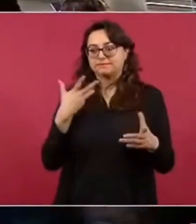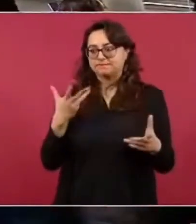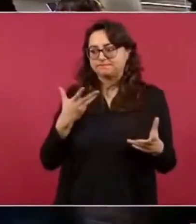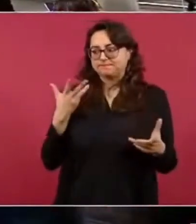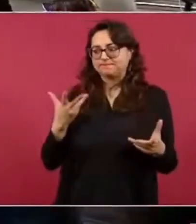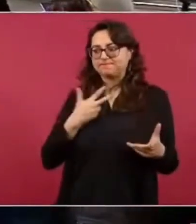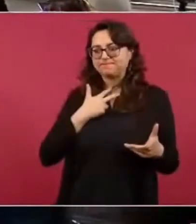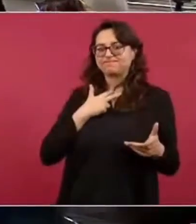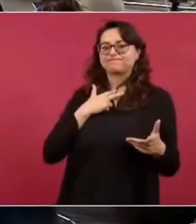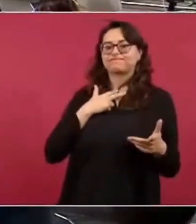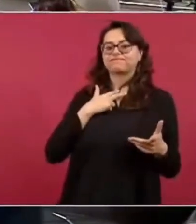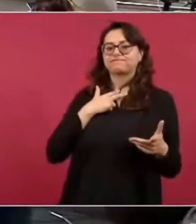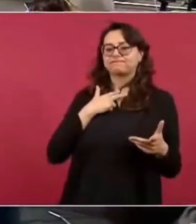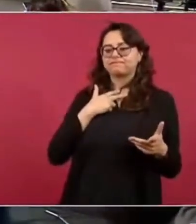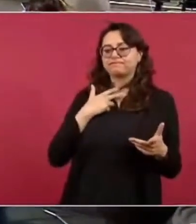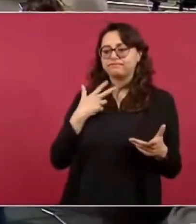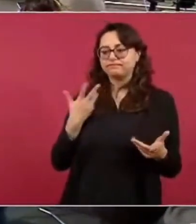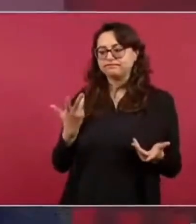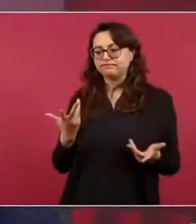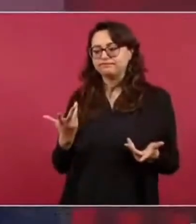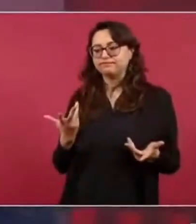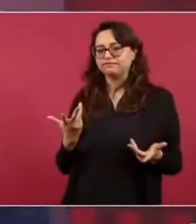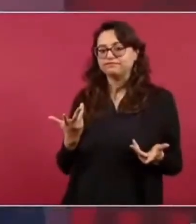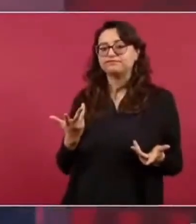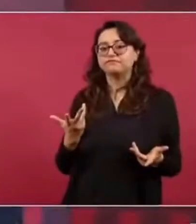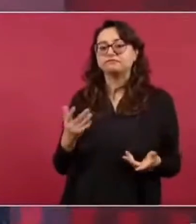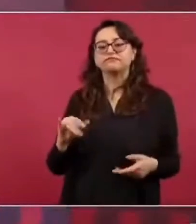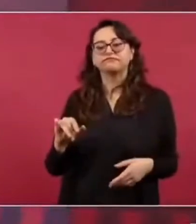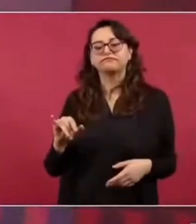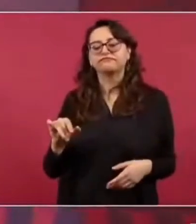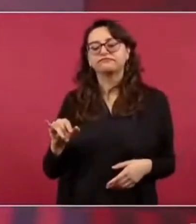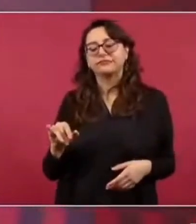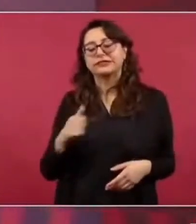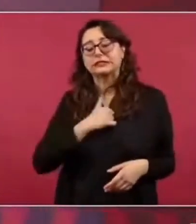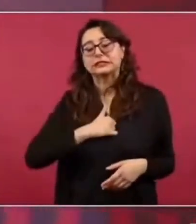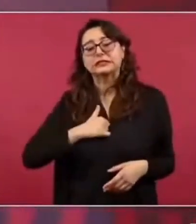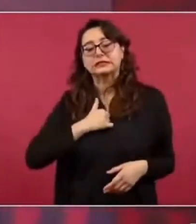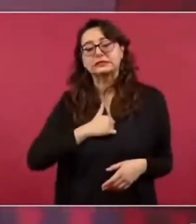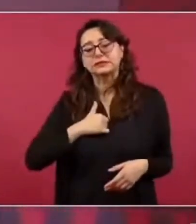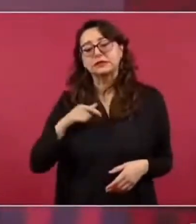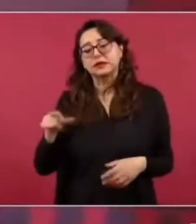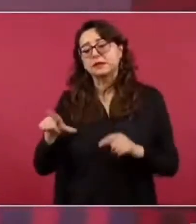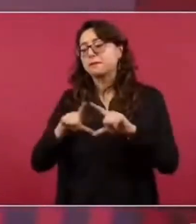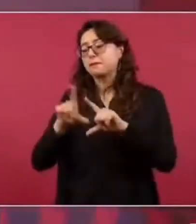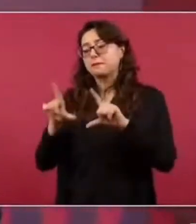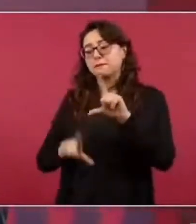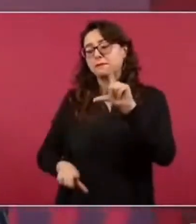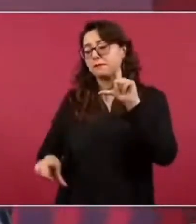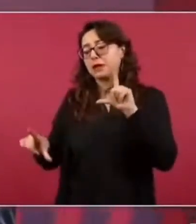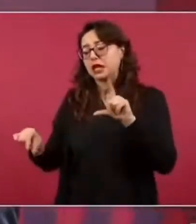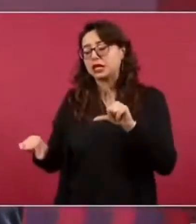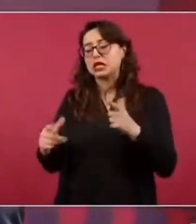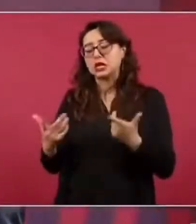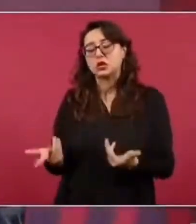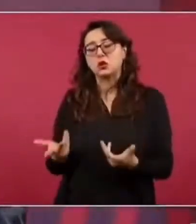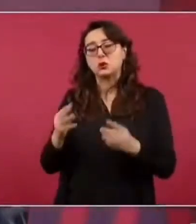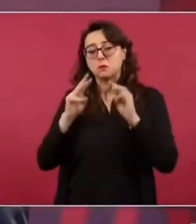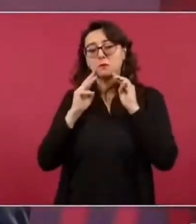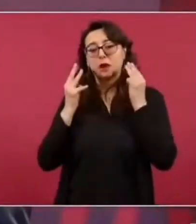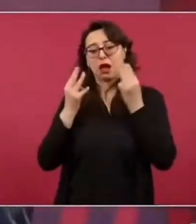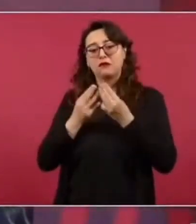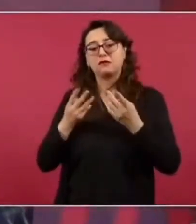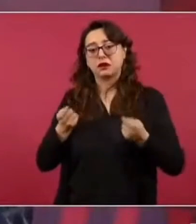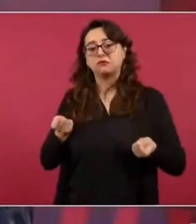de que sí, lamentablemente, que había regiones de México